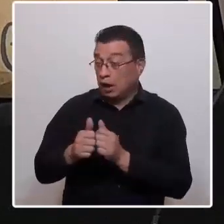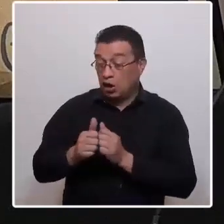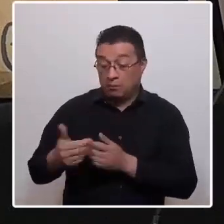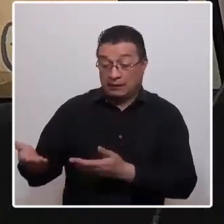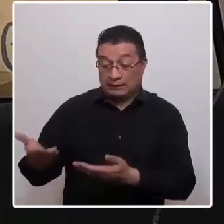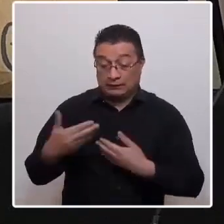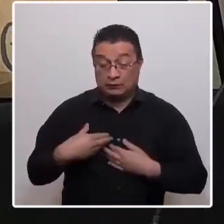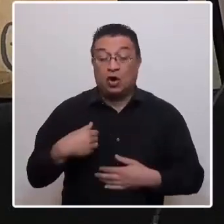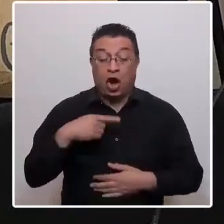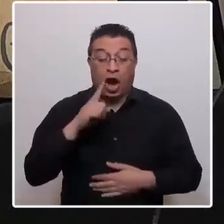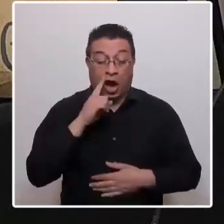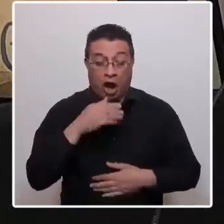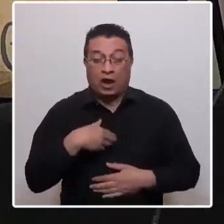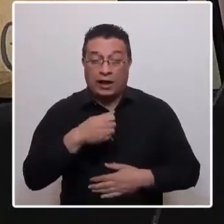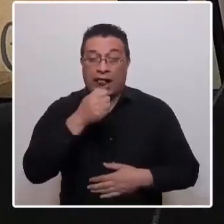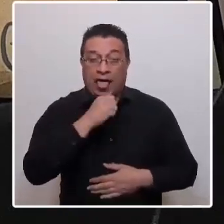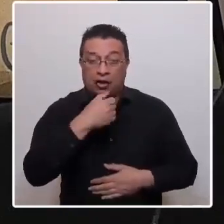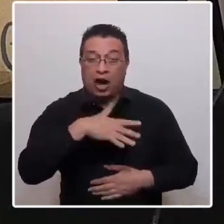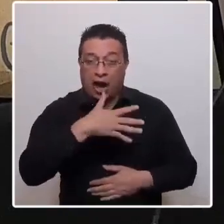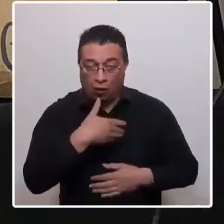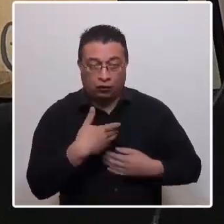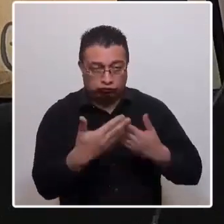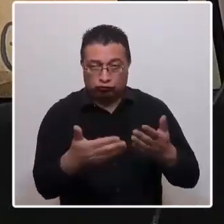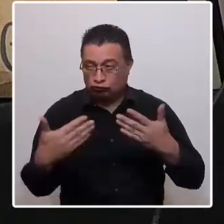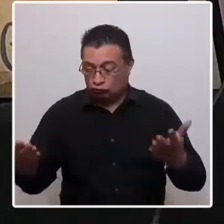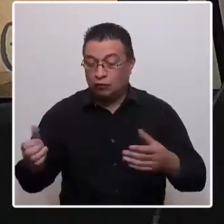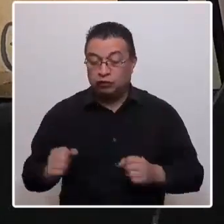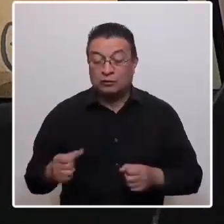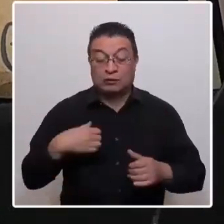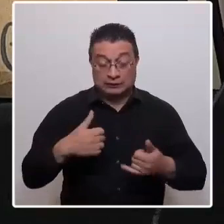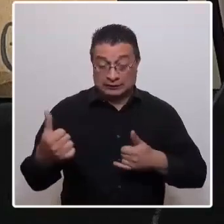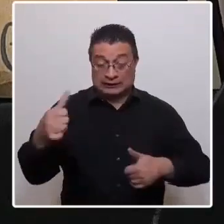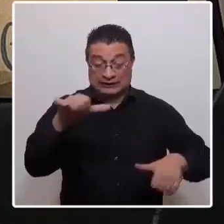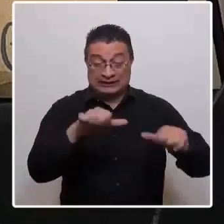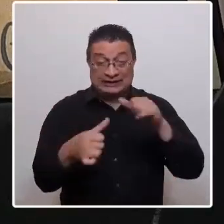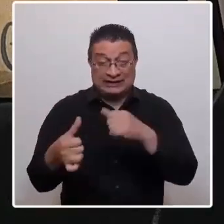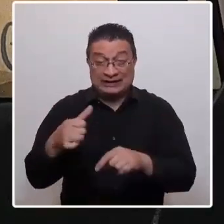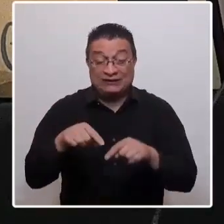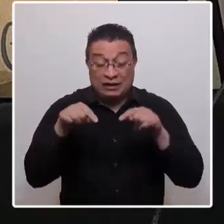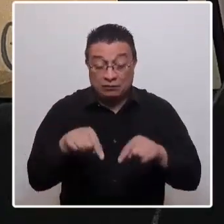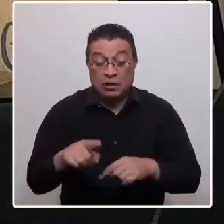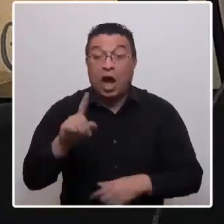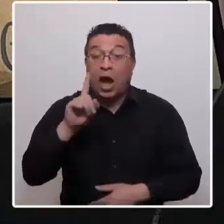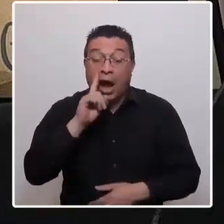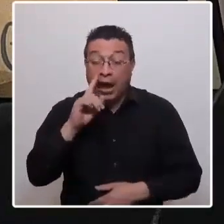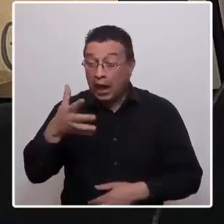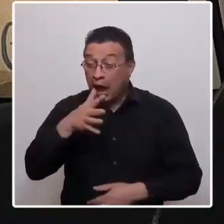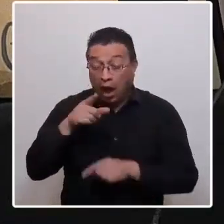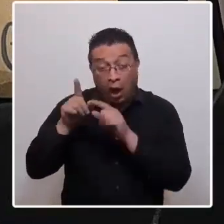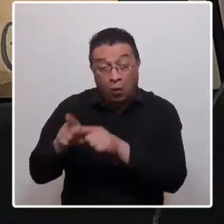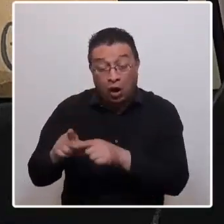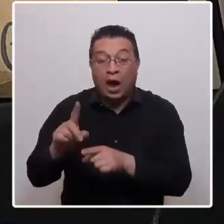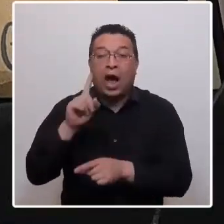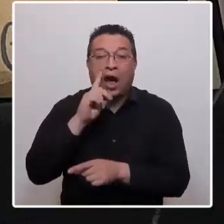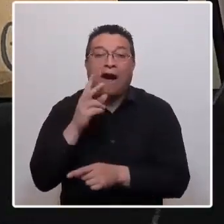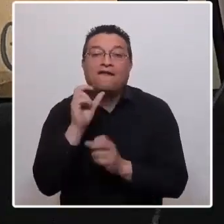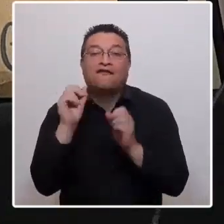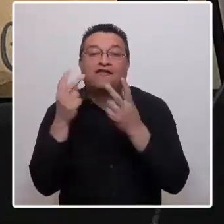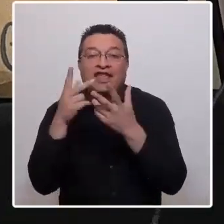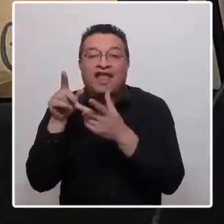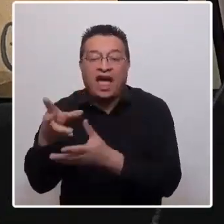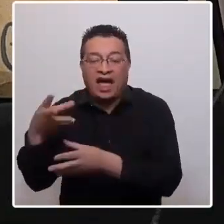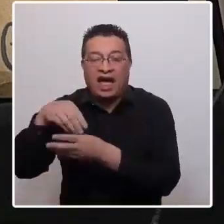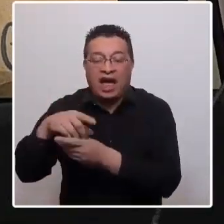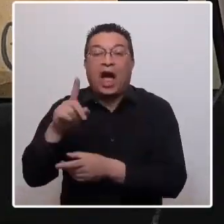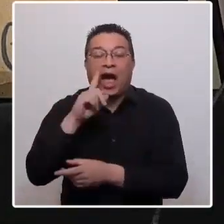más acá. Bueno, científicamente, en donde hay agua, hay vida, y donde hay vida,